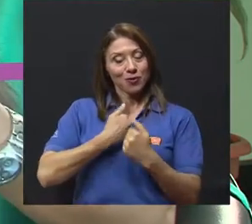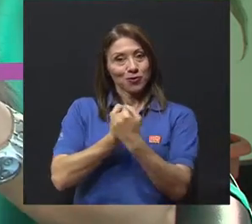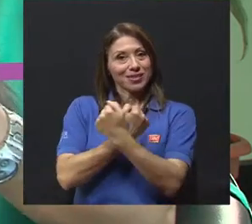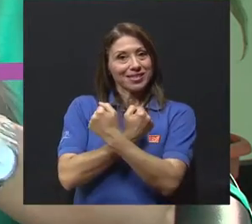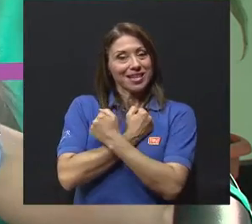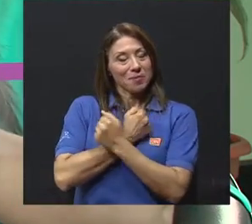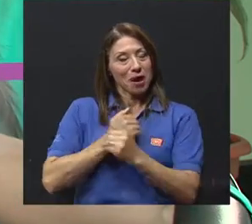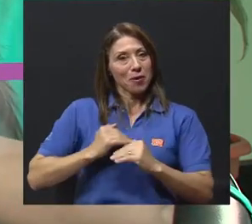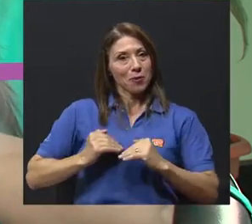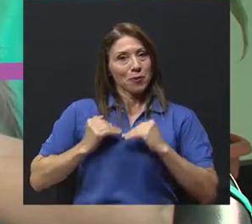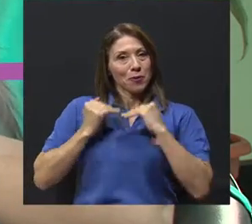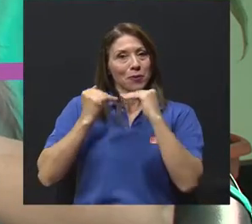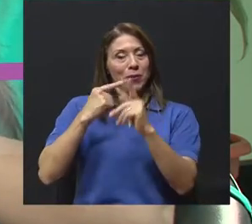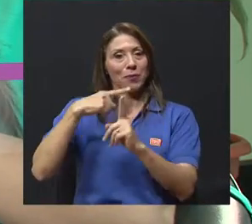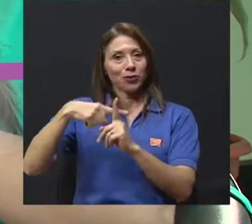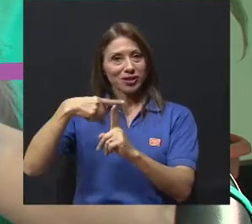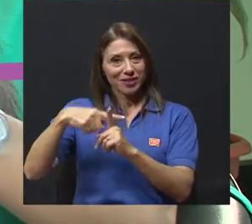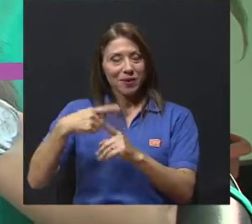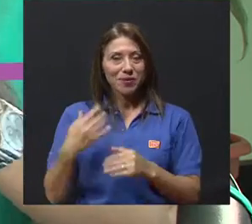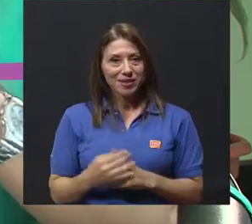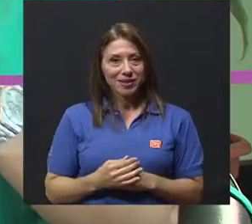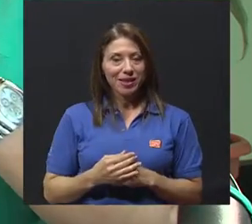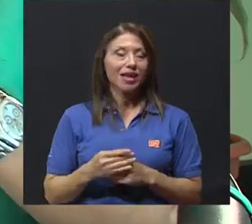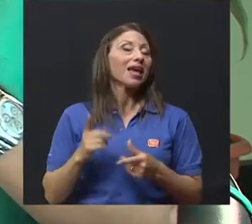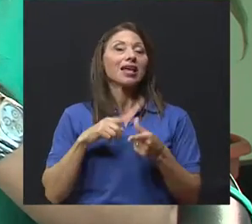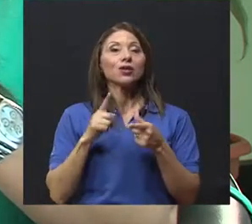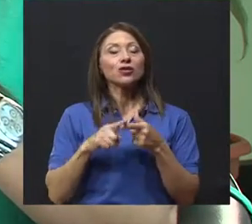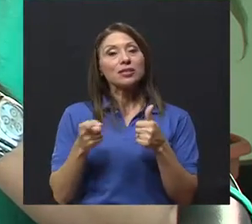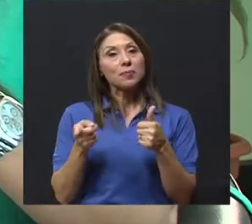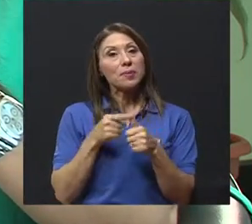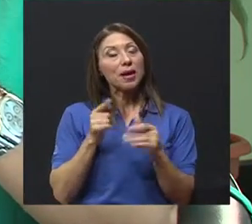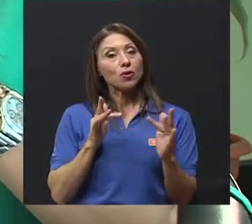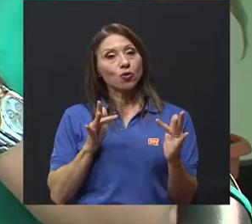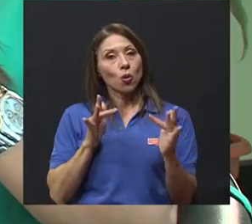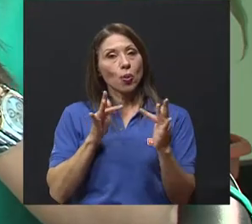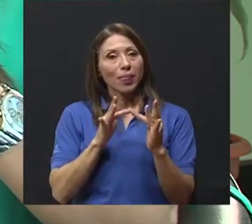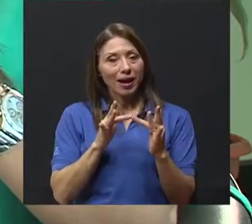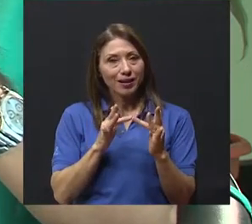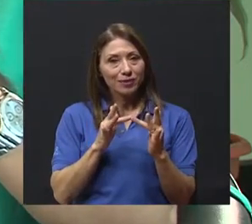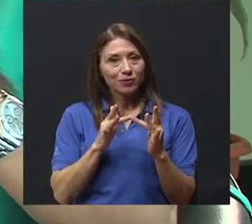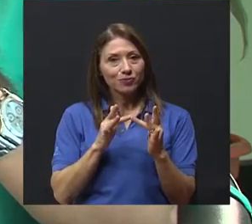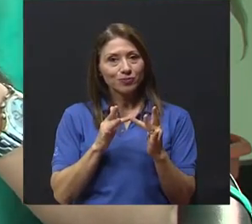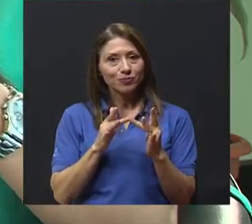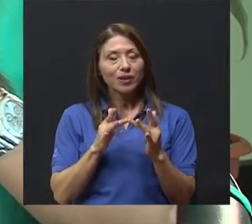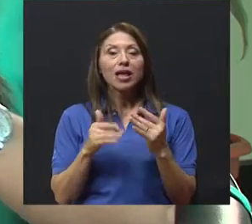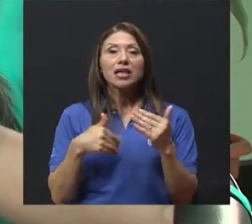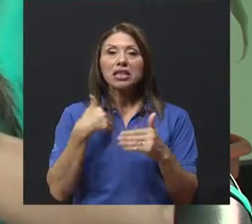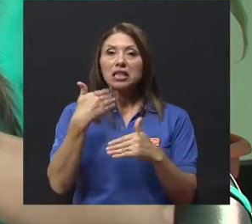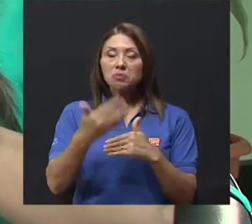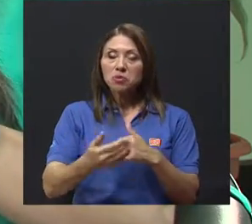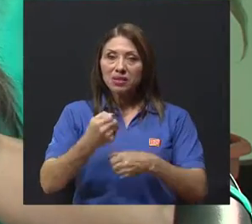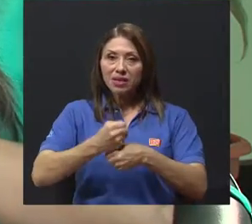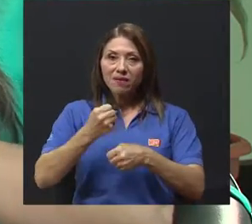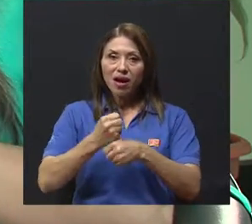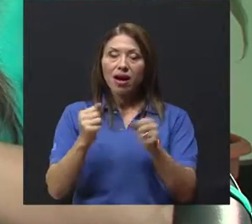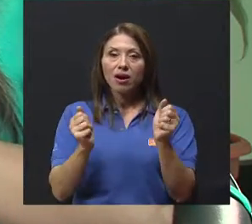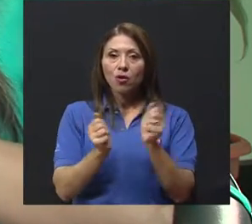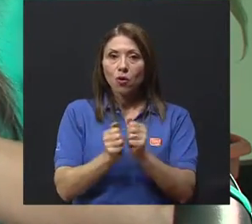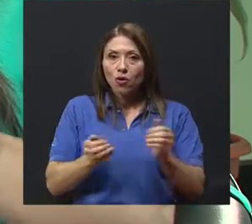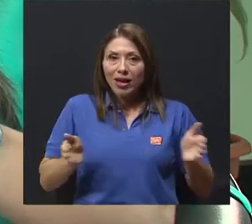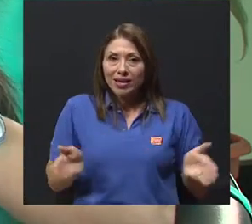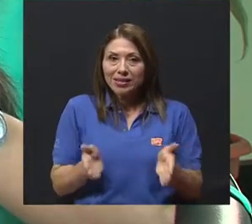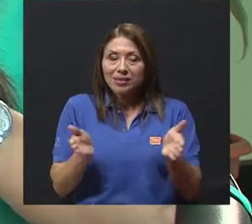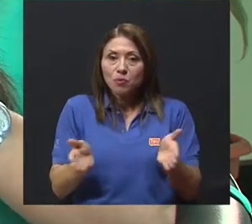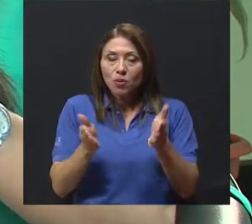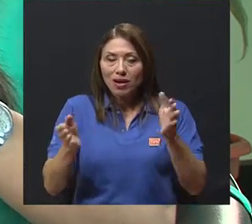y afectaba positivamente entonces primera y todo este contacto después trabajamos todo lo que es este